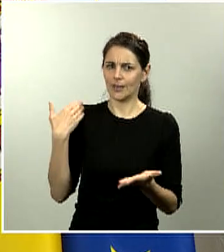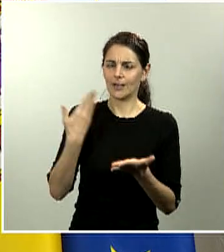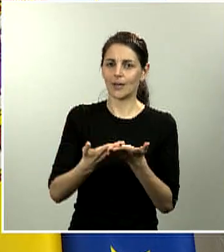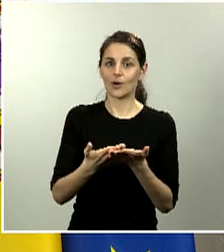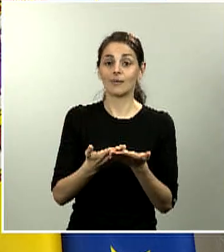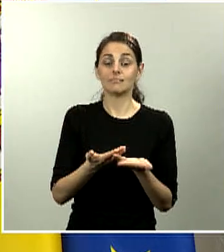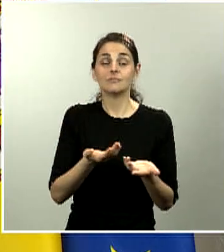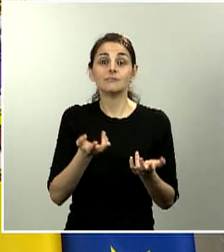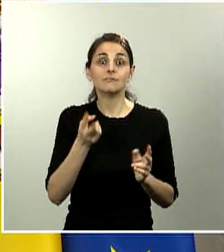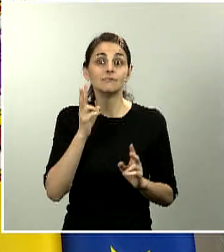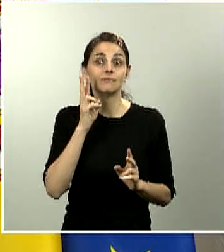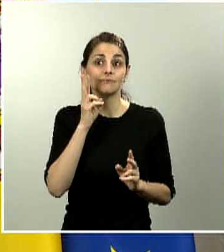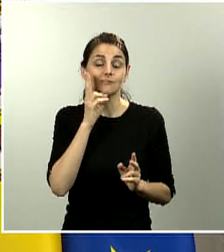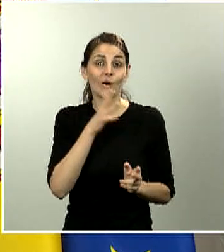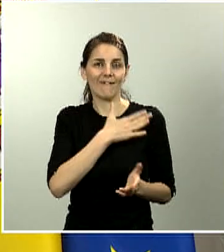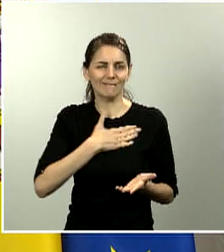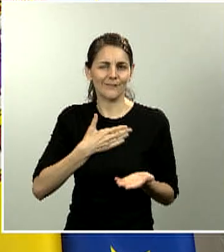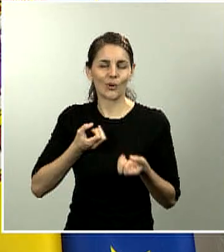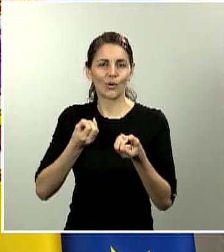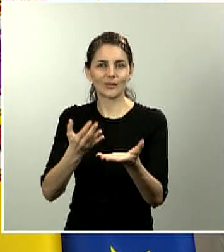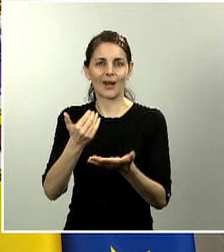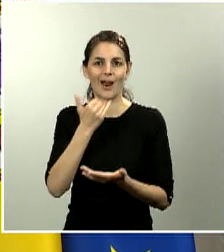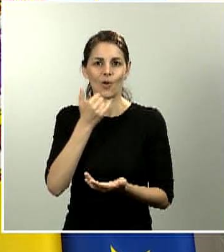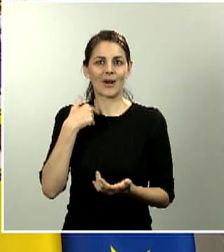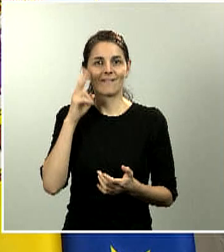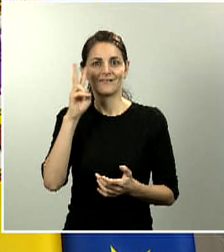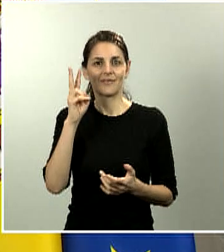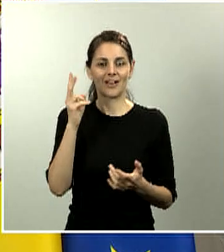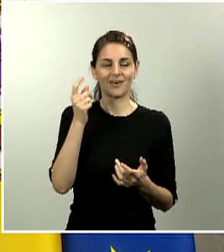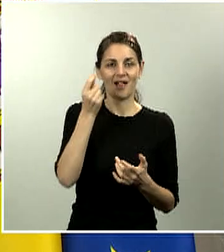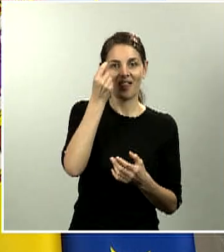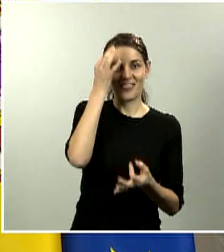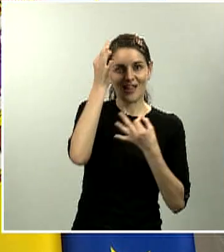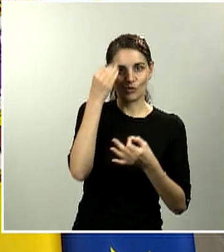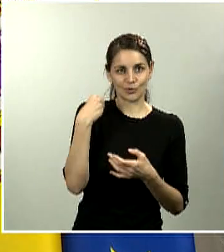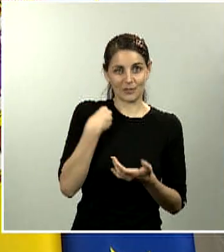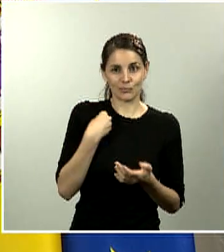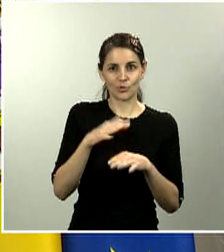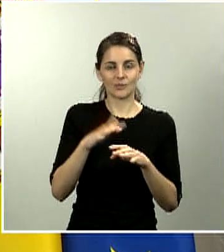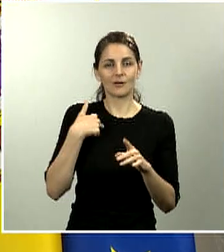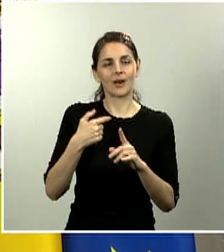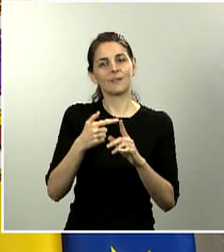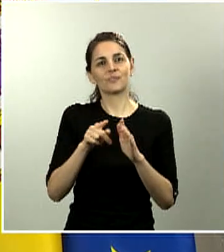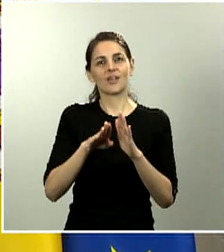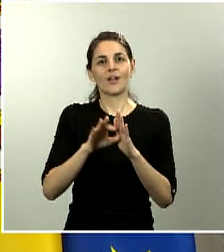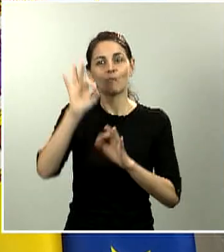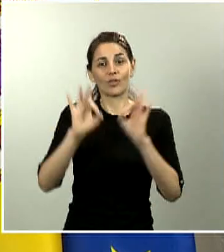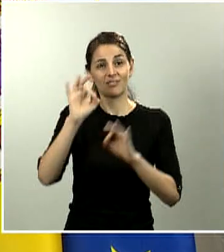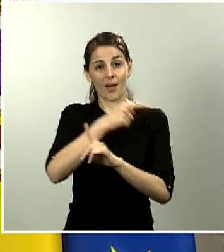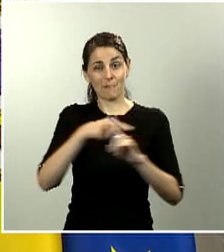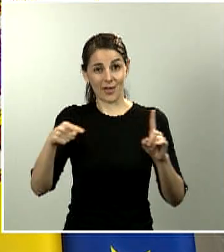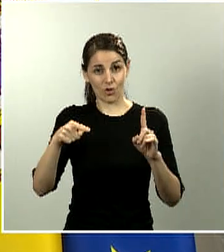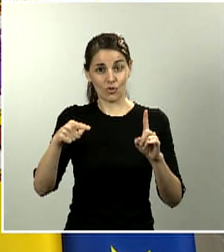voy a trasladarles a ustedes para poner en perspectiva estas cifras es el incremento medio de contagiados de viernes a viernes en estas